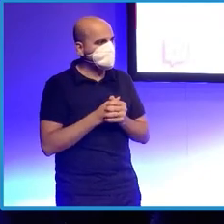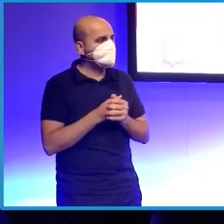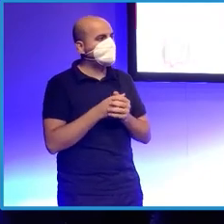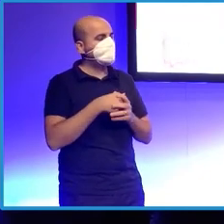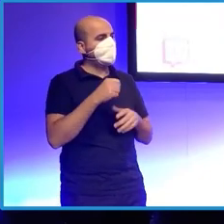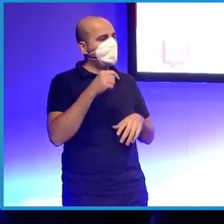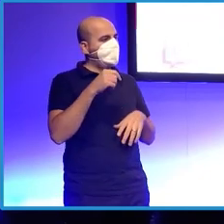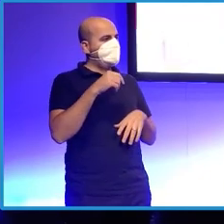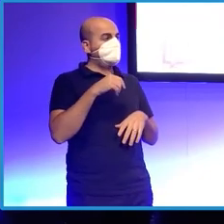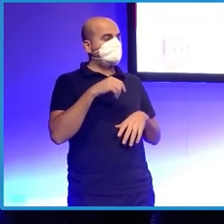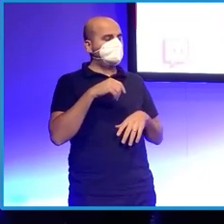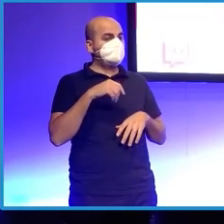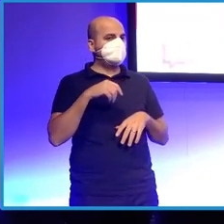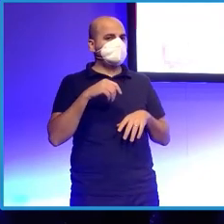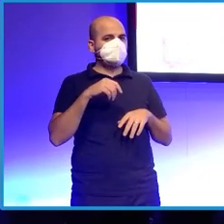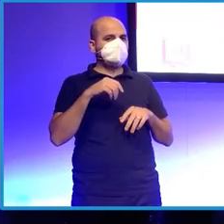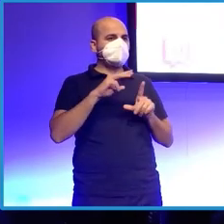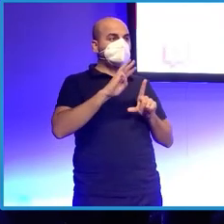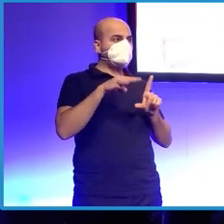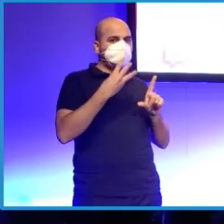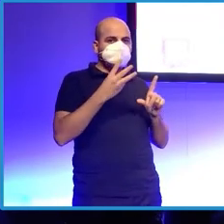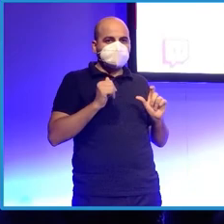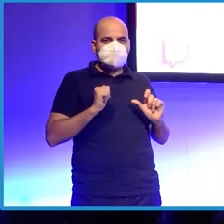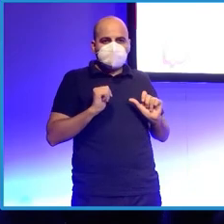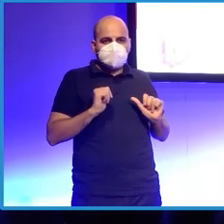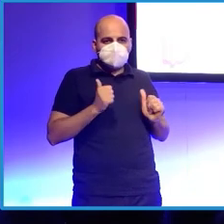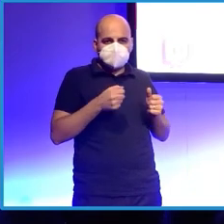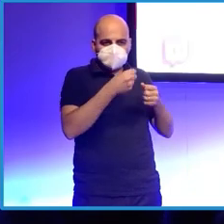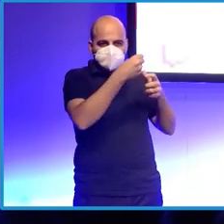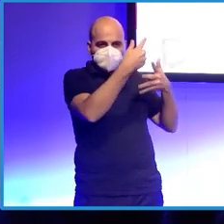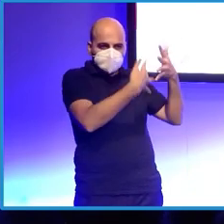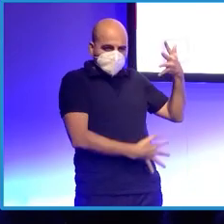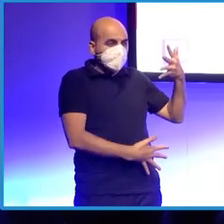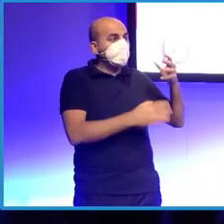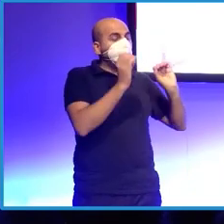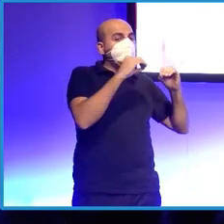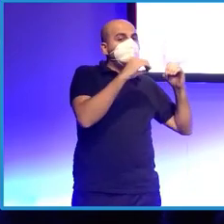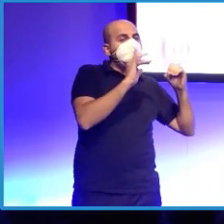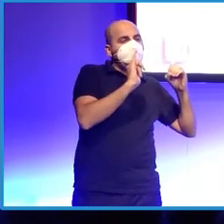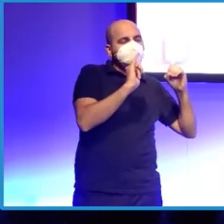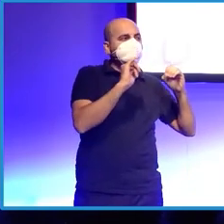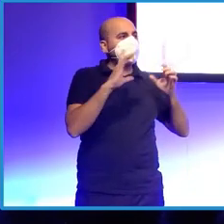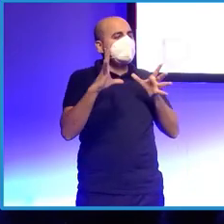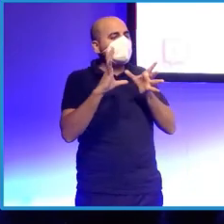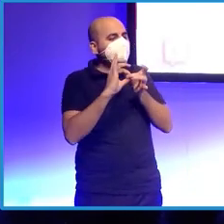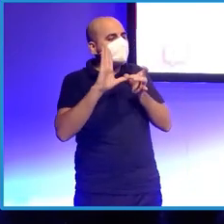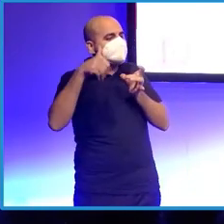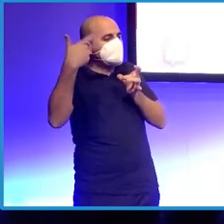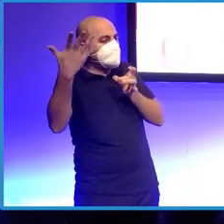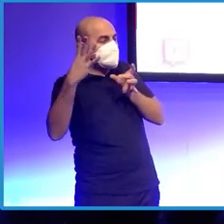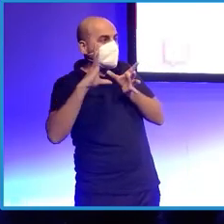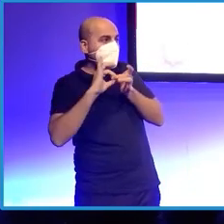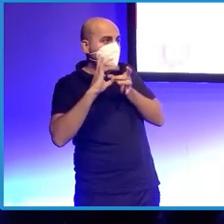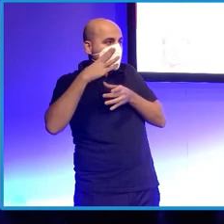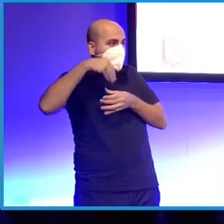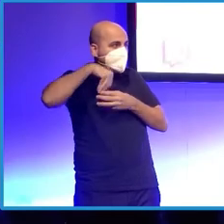y tiene enlaces externos y enlaces internos google los interpreta igual esas dudas sí sí a nivel reparto